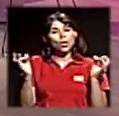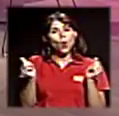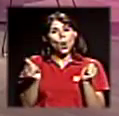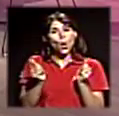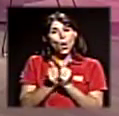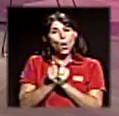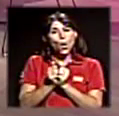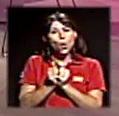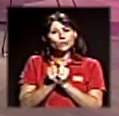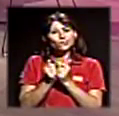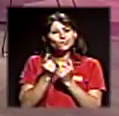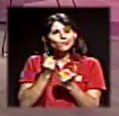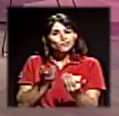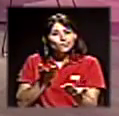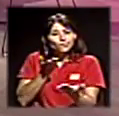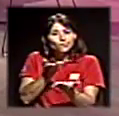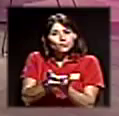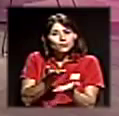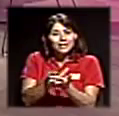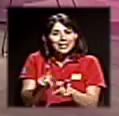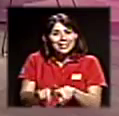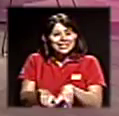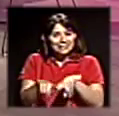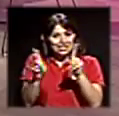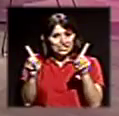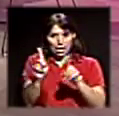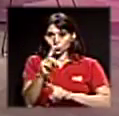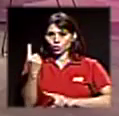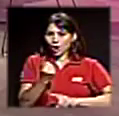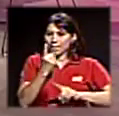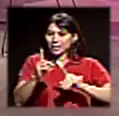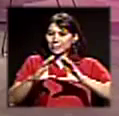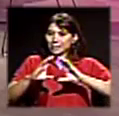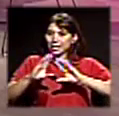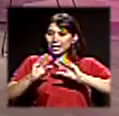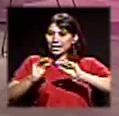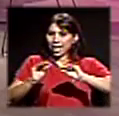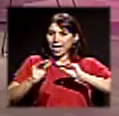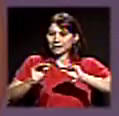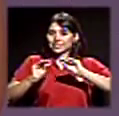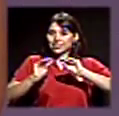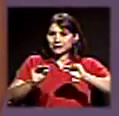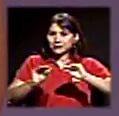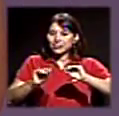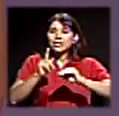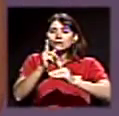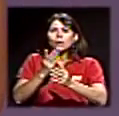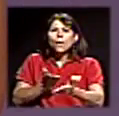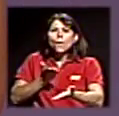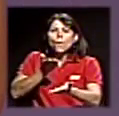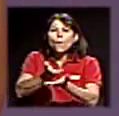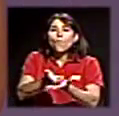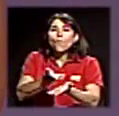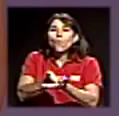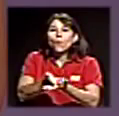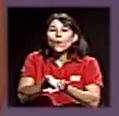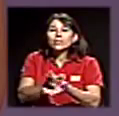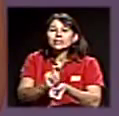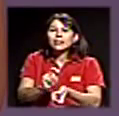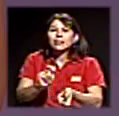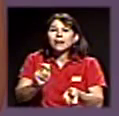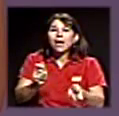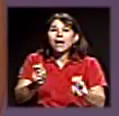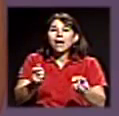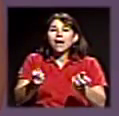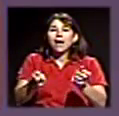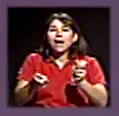muy distinta, donde no son solamente clases, sino una propuesta de transformación, que quisiera que nos contaras